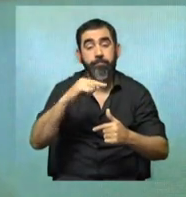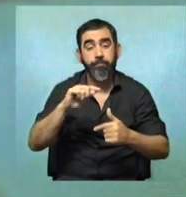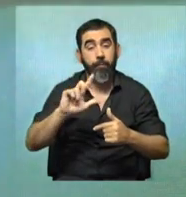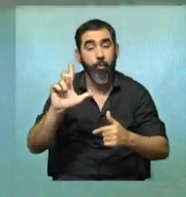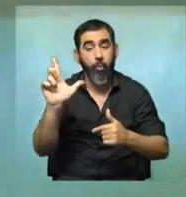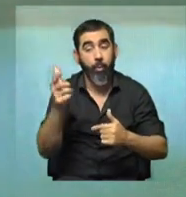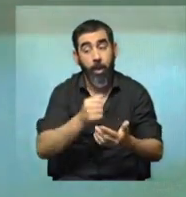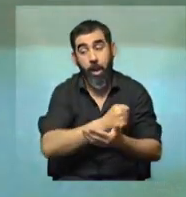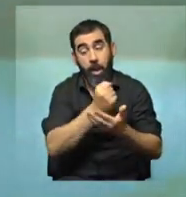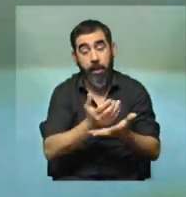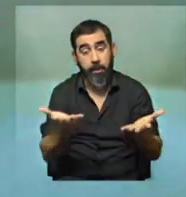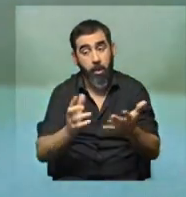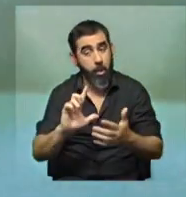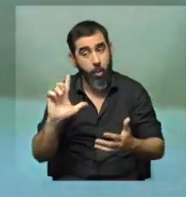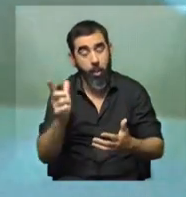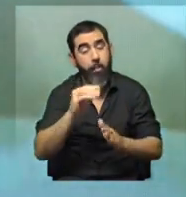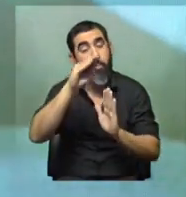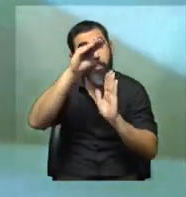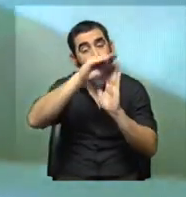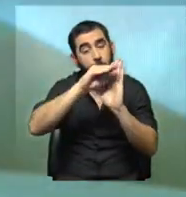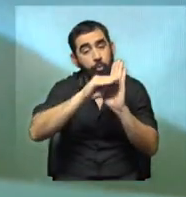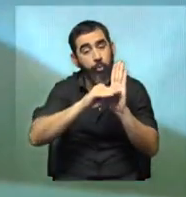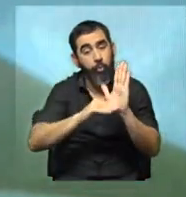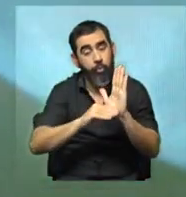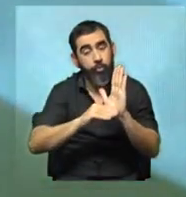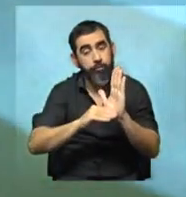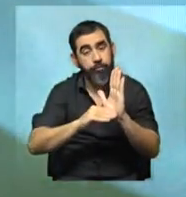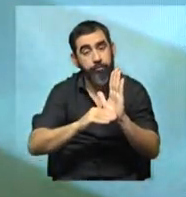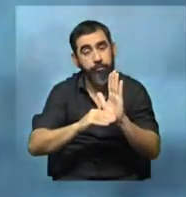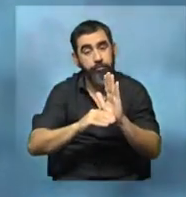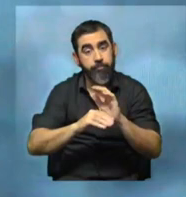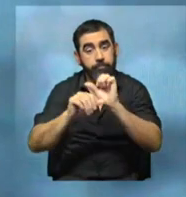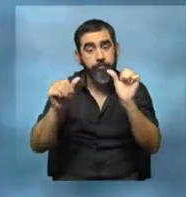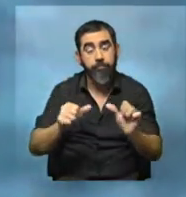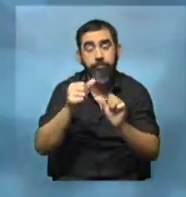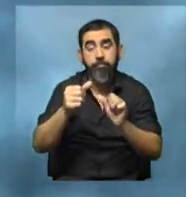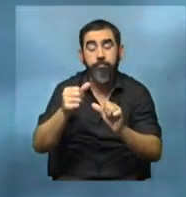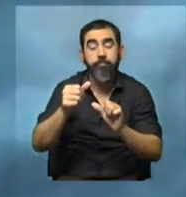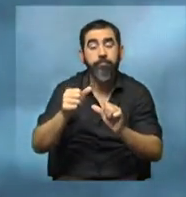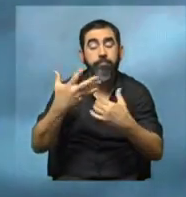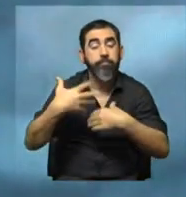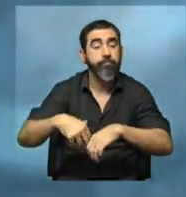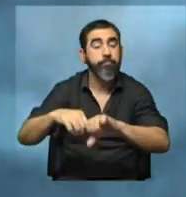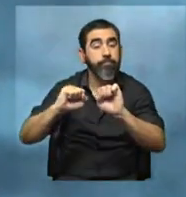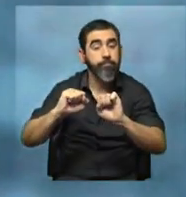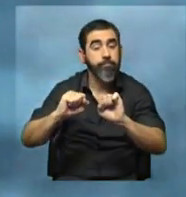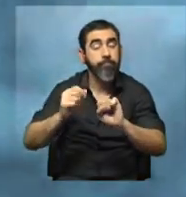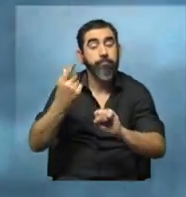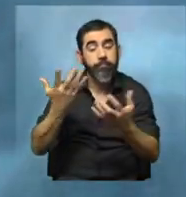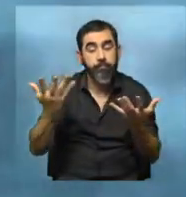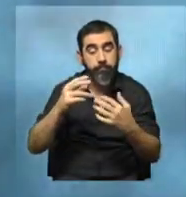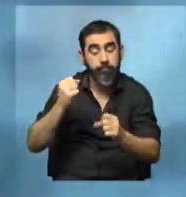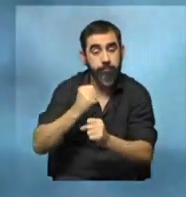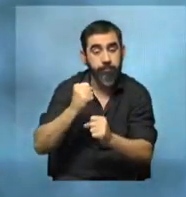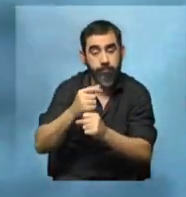hay hasta el momento protocolos para poder hacer diagnósticos y en eso estamos de alguna manera